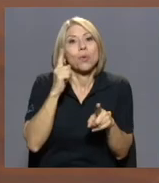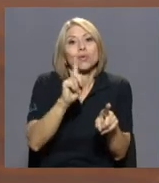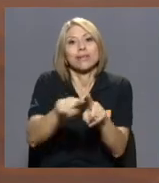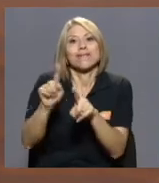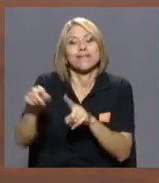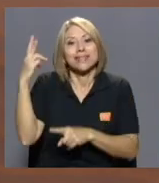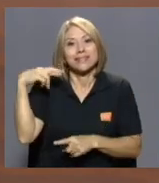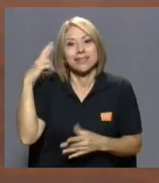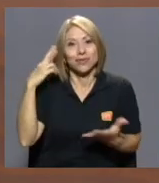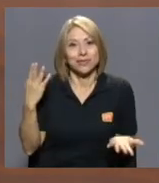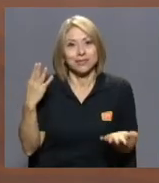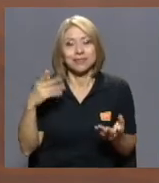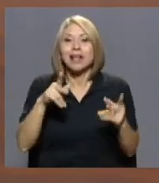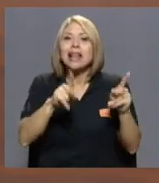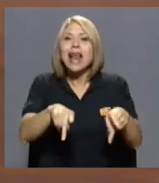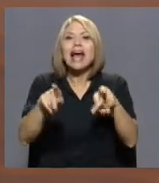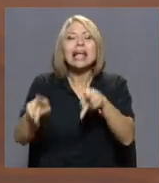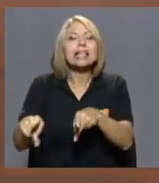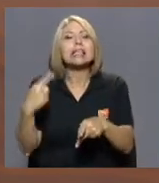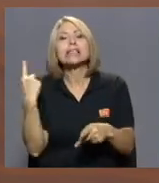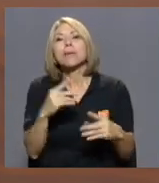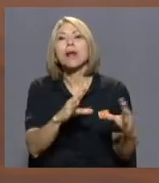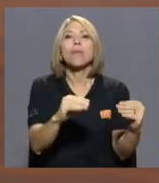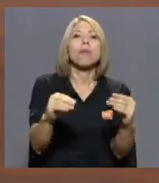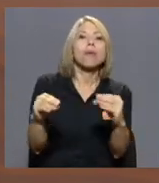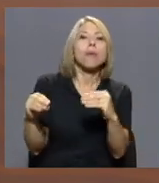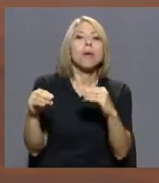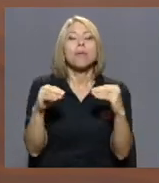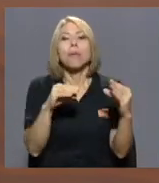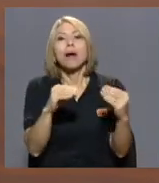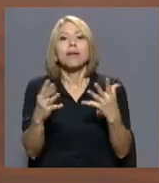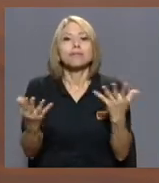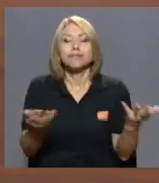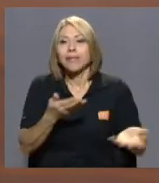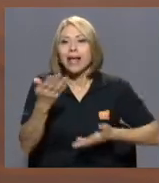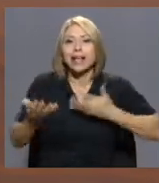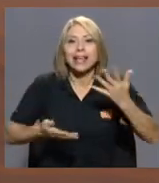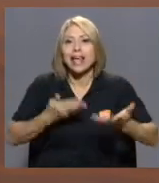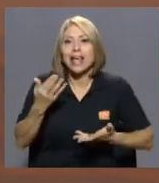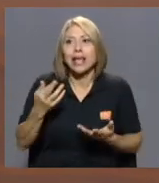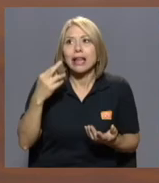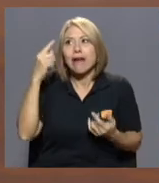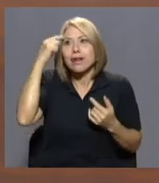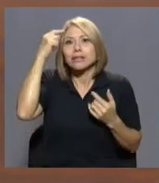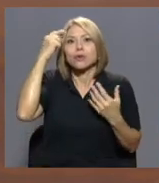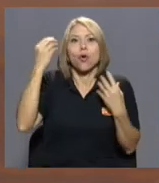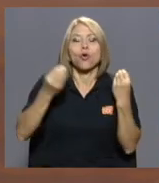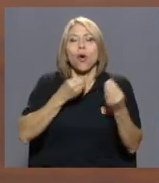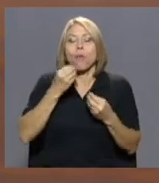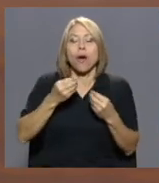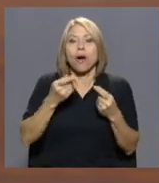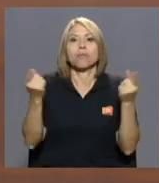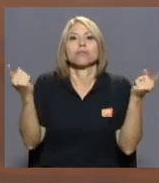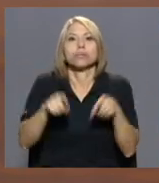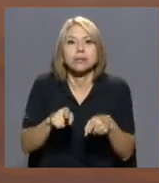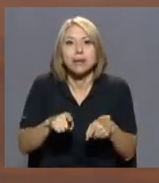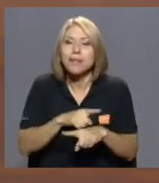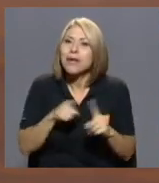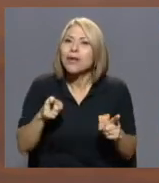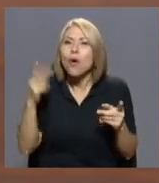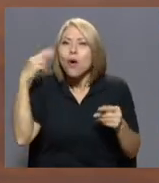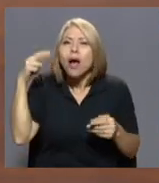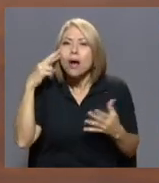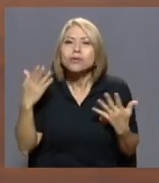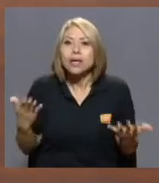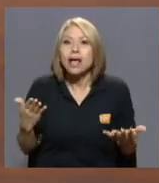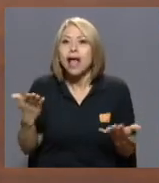hablar de la razón como el precipitante, como la causa. En realidad la causa tiene que ver con un sistema que falló. O sea,